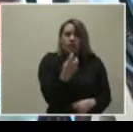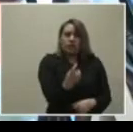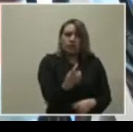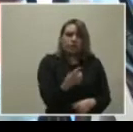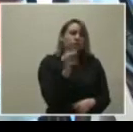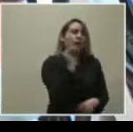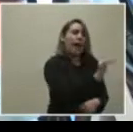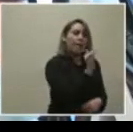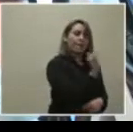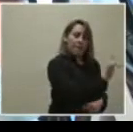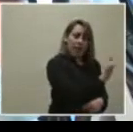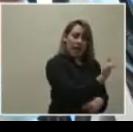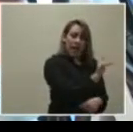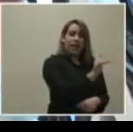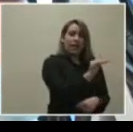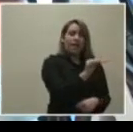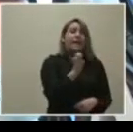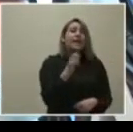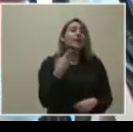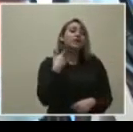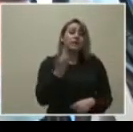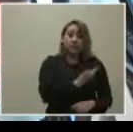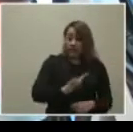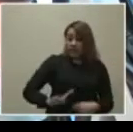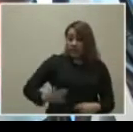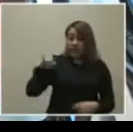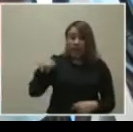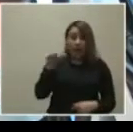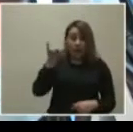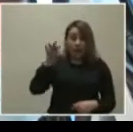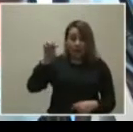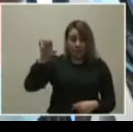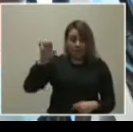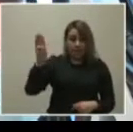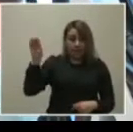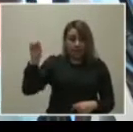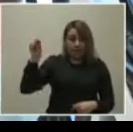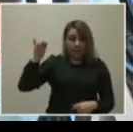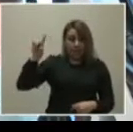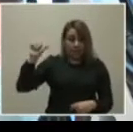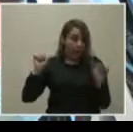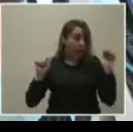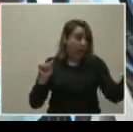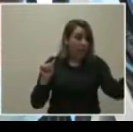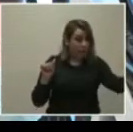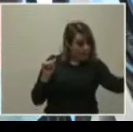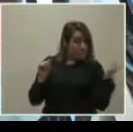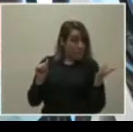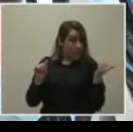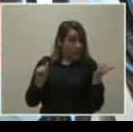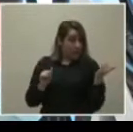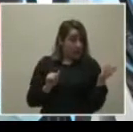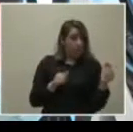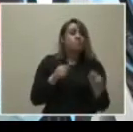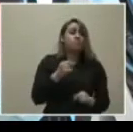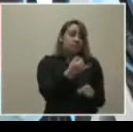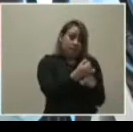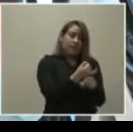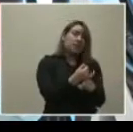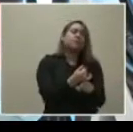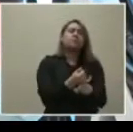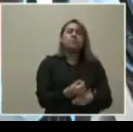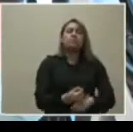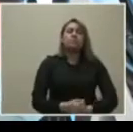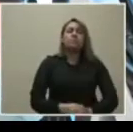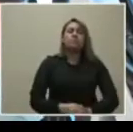llamar a rendir a cuentas a Jaime Bonilla, tenemos considerado llamar a pedir a cuentas a quien sea necesario cuando